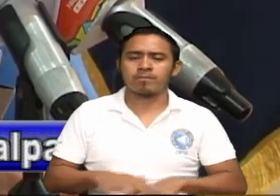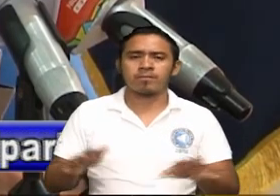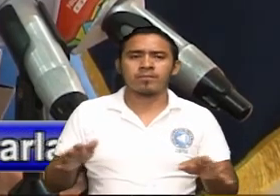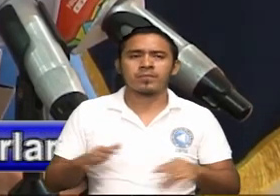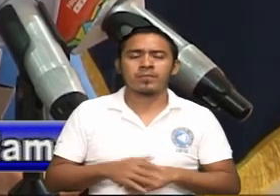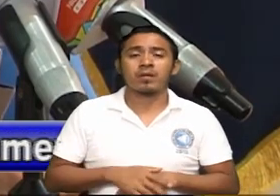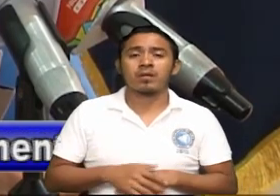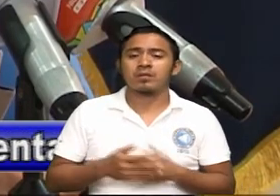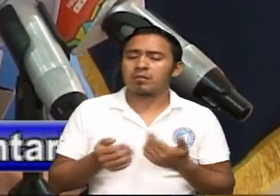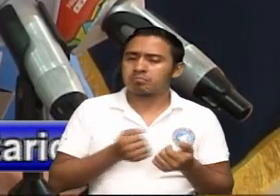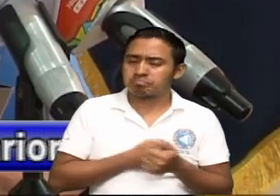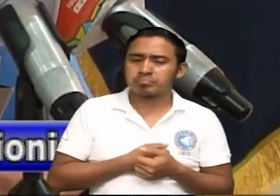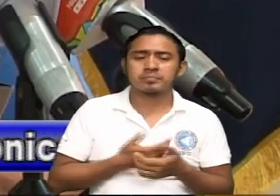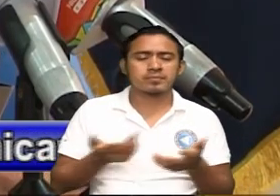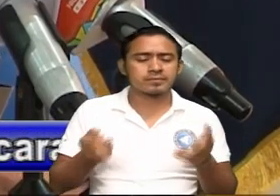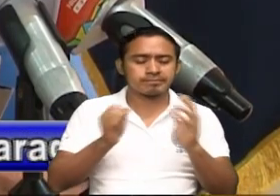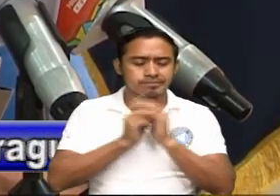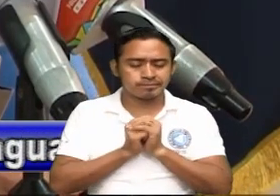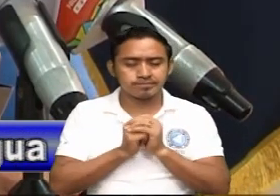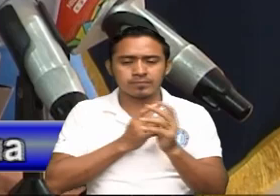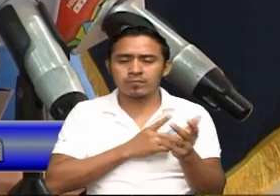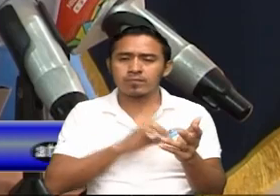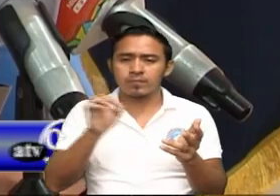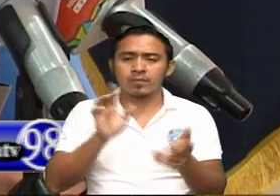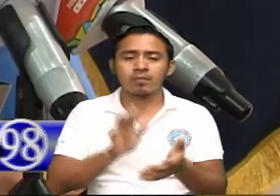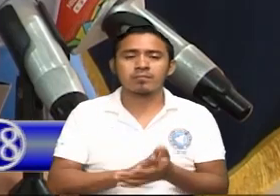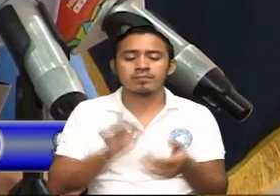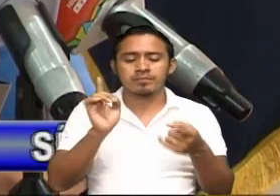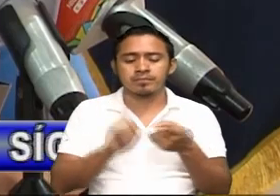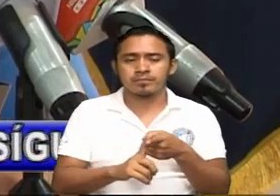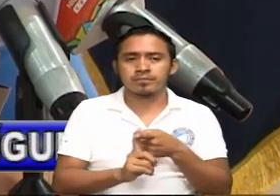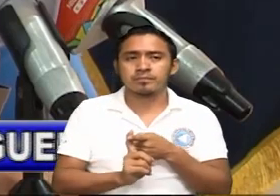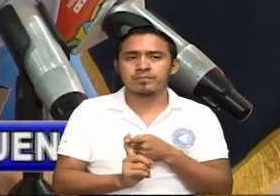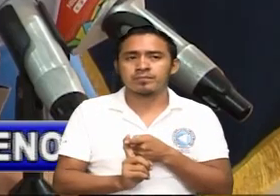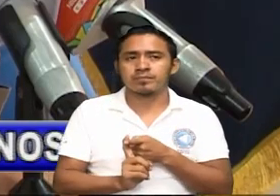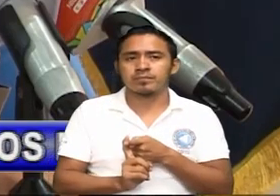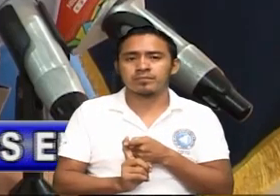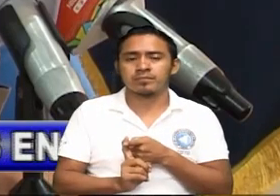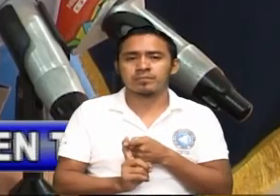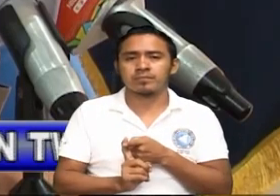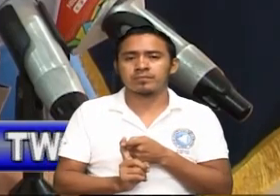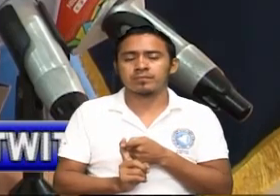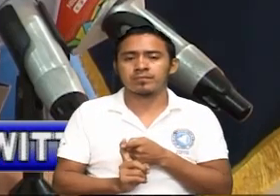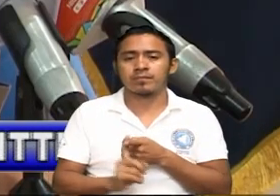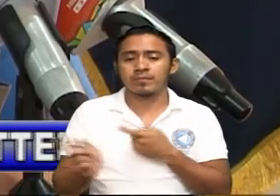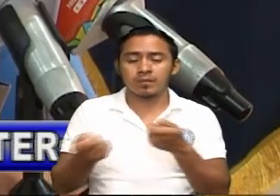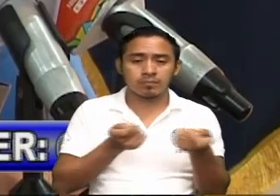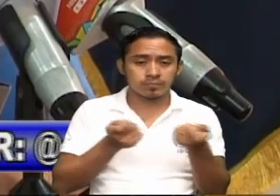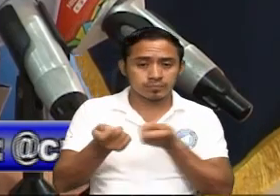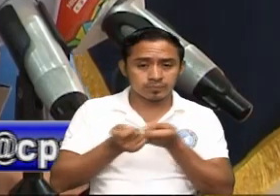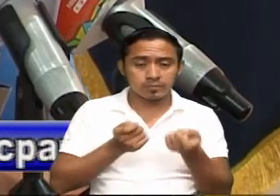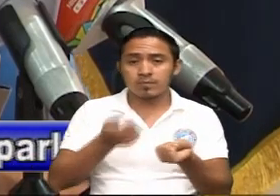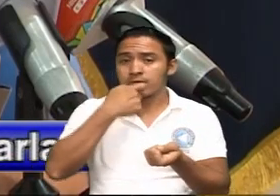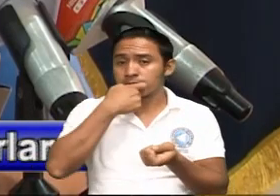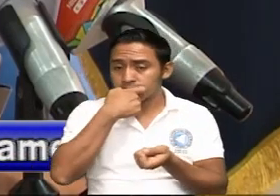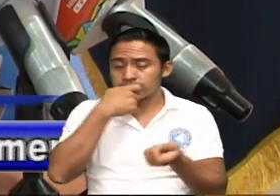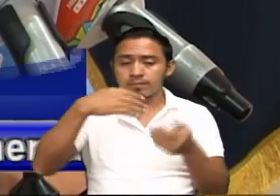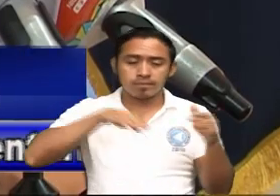y fervor religioso. Primero, perímetros de regulación del tránsito.